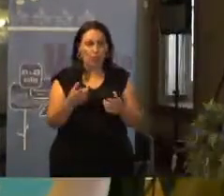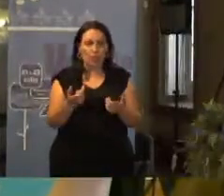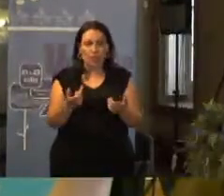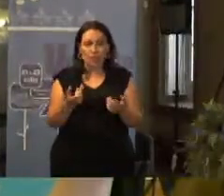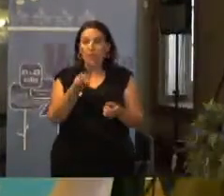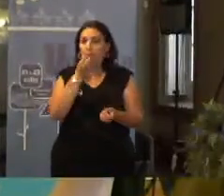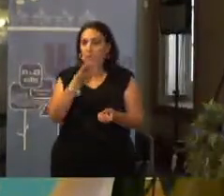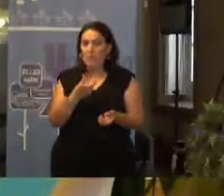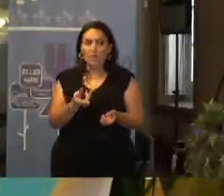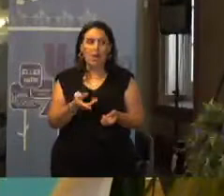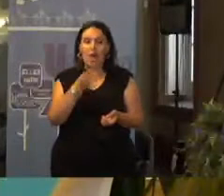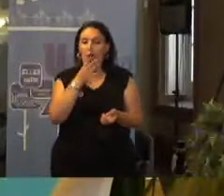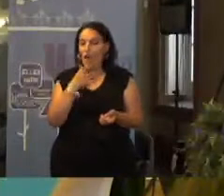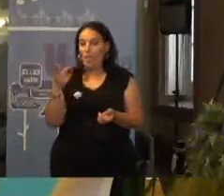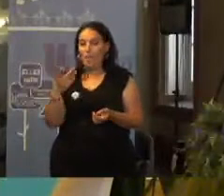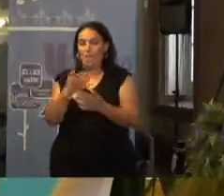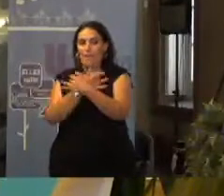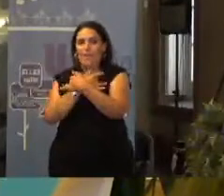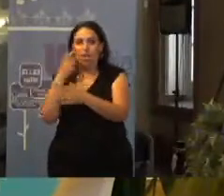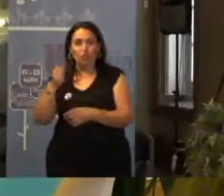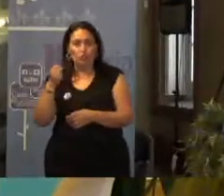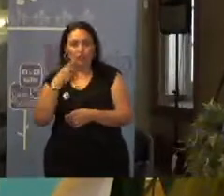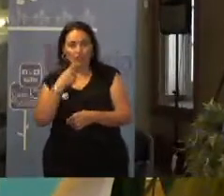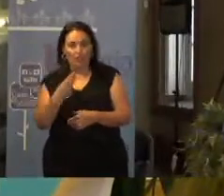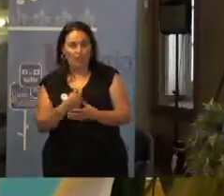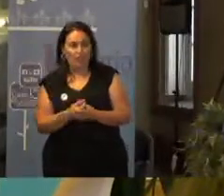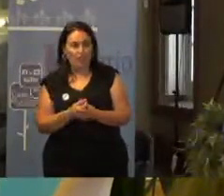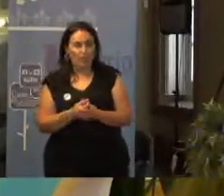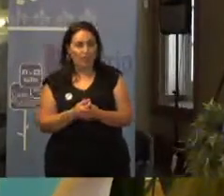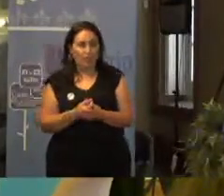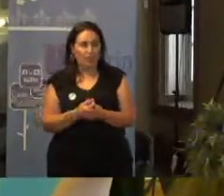en canto ao que dice ahora María Xosé das